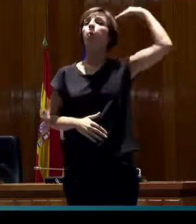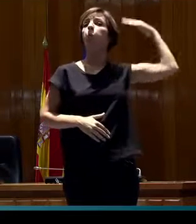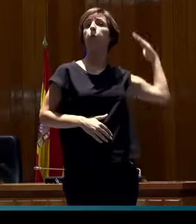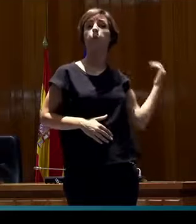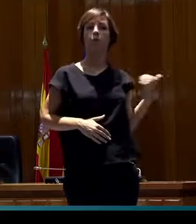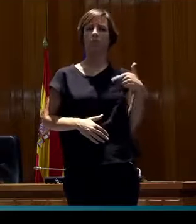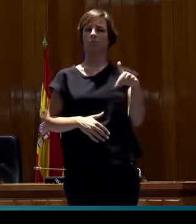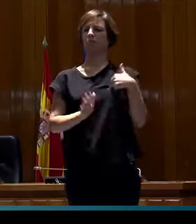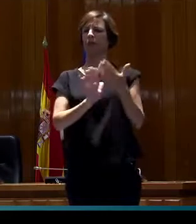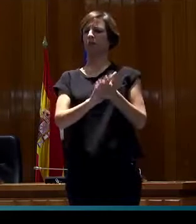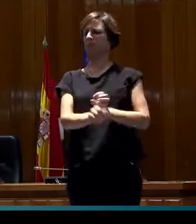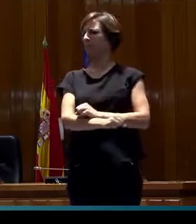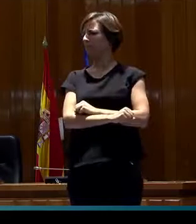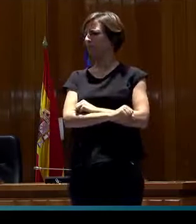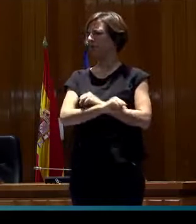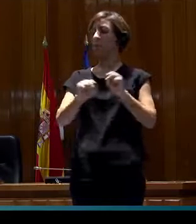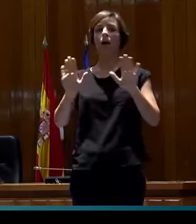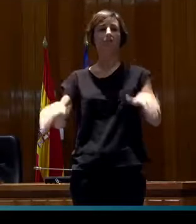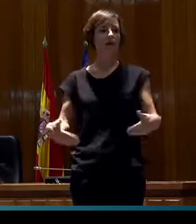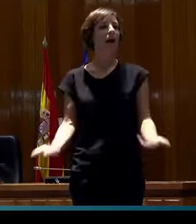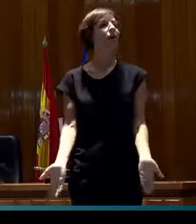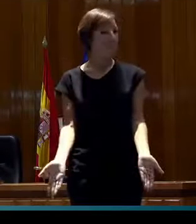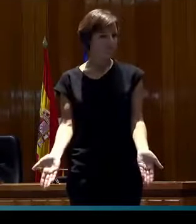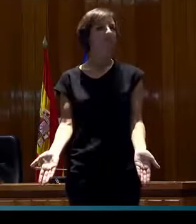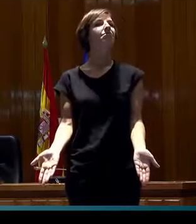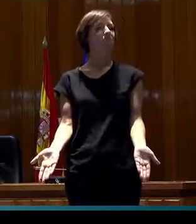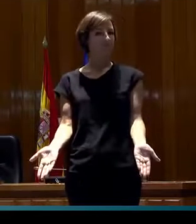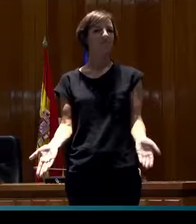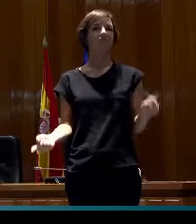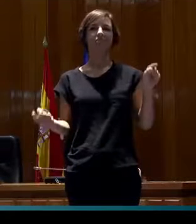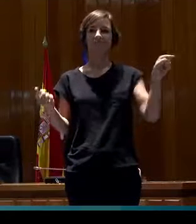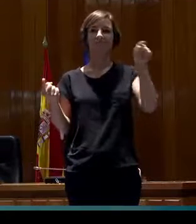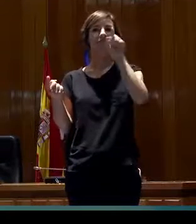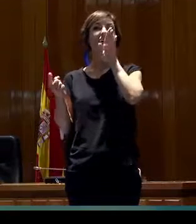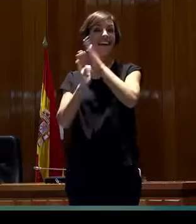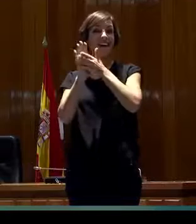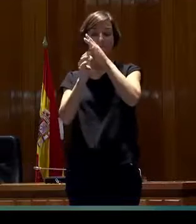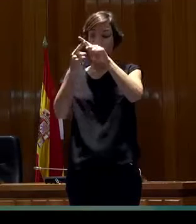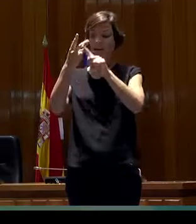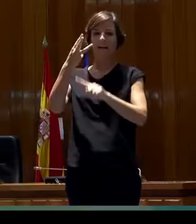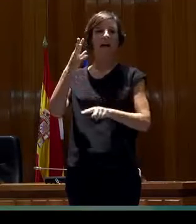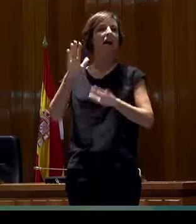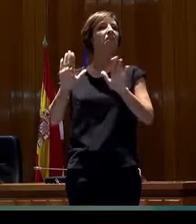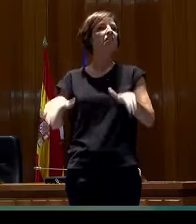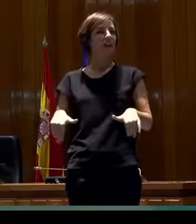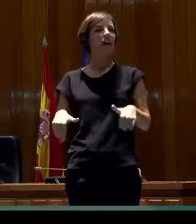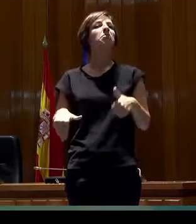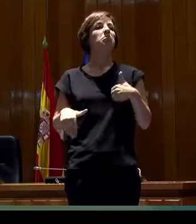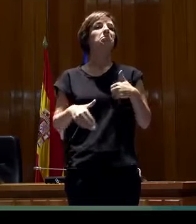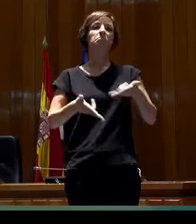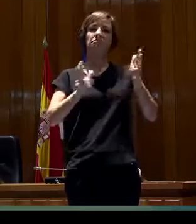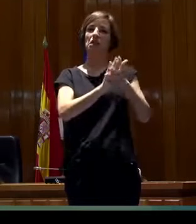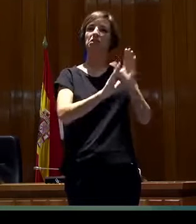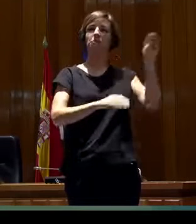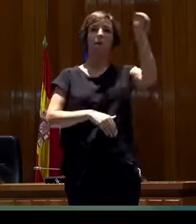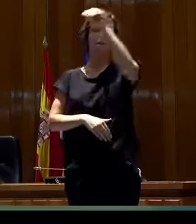era impensable la presencia de la lengua de signos y que ahora, sin embargo, todos estos aspectos que comentaba anteriormente han permitido esa presencia. Pues